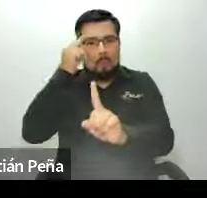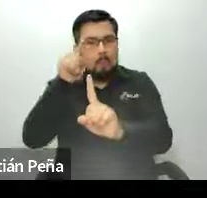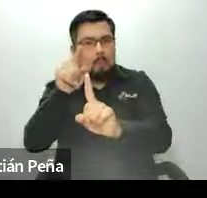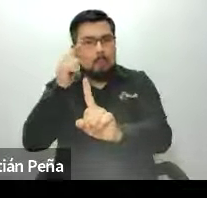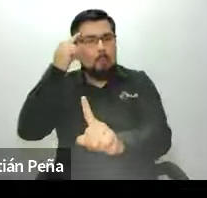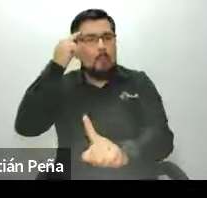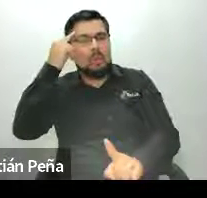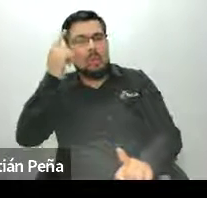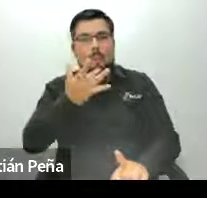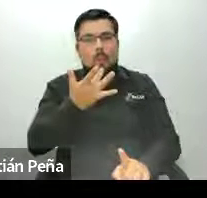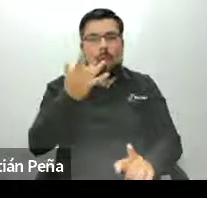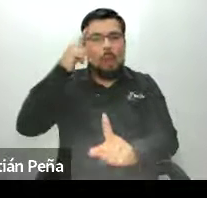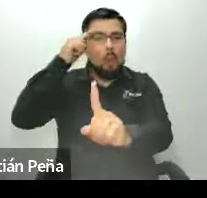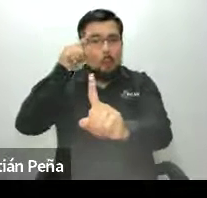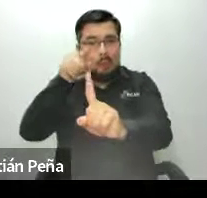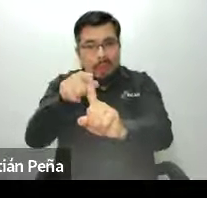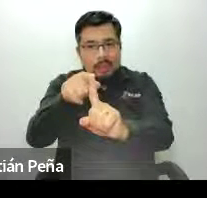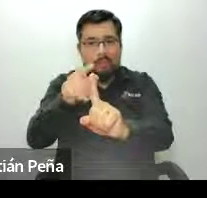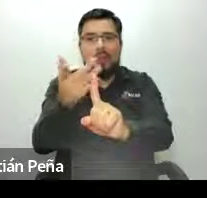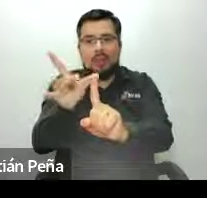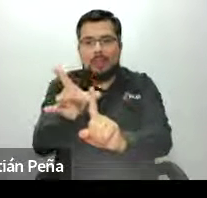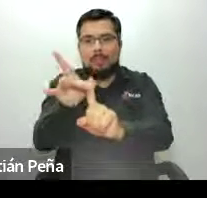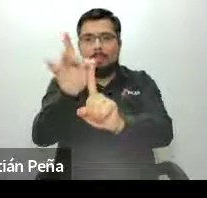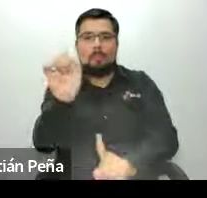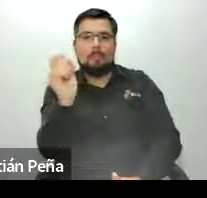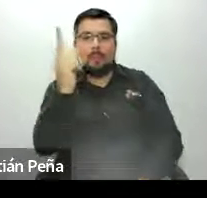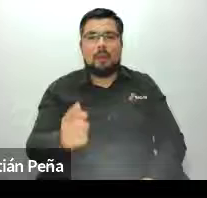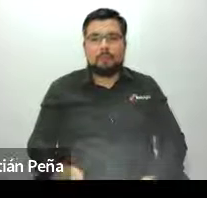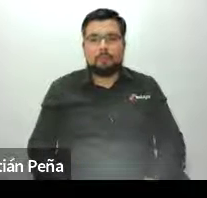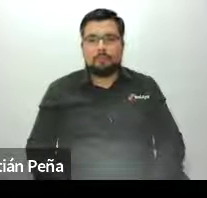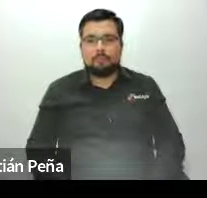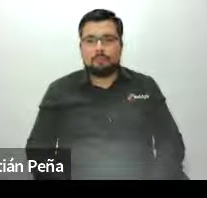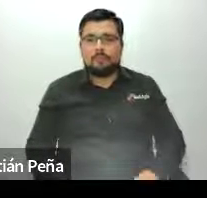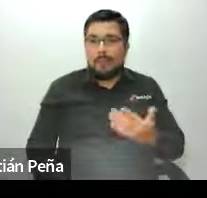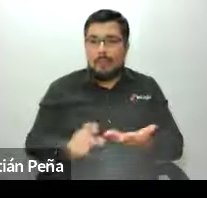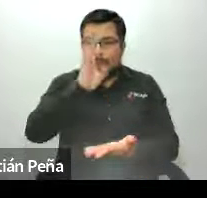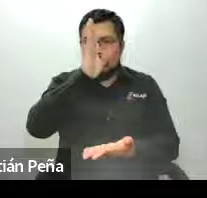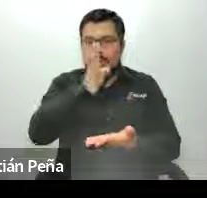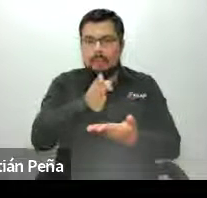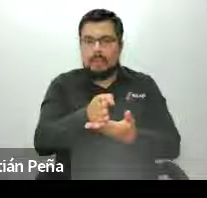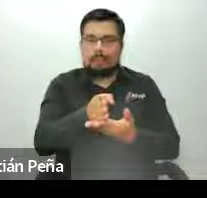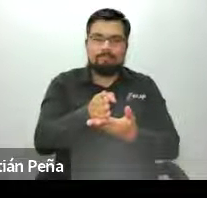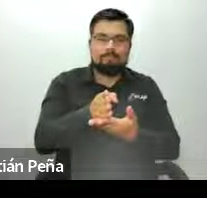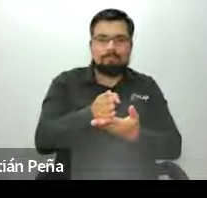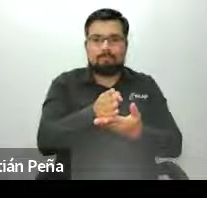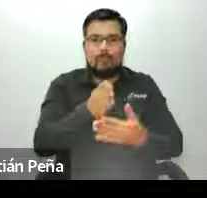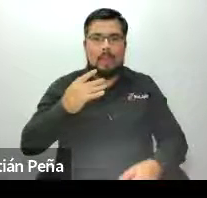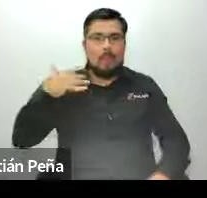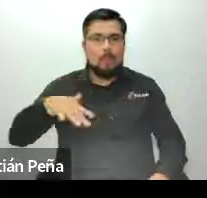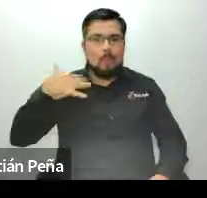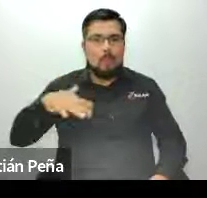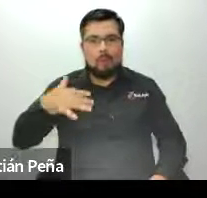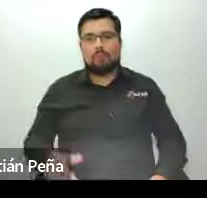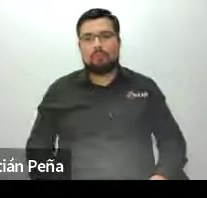priorizado, por ejemplo, ¿no? Estas decisiones que se toman, nos parecía súper importante que los